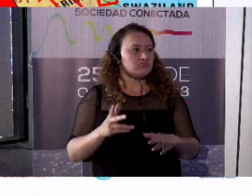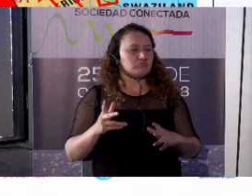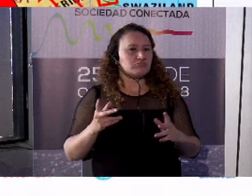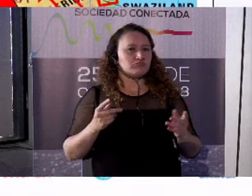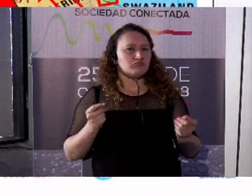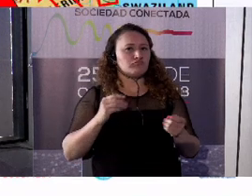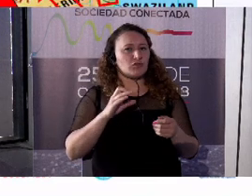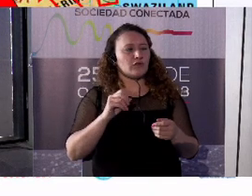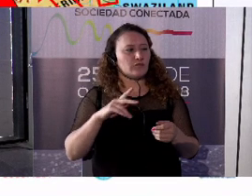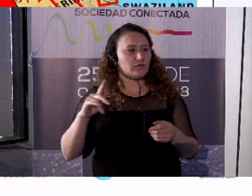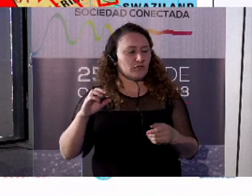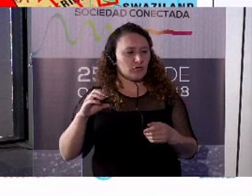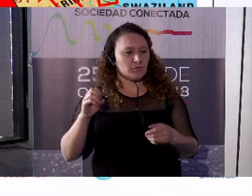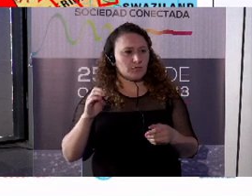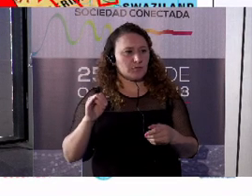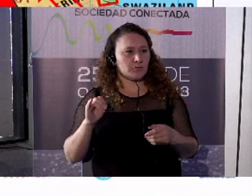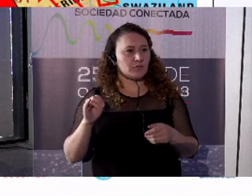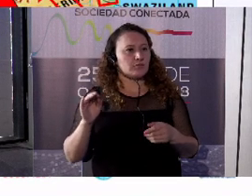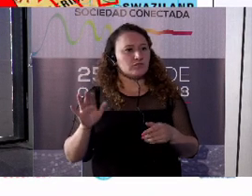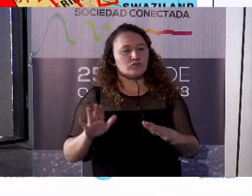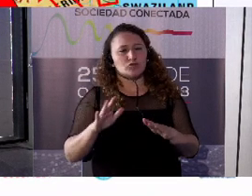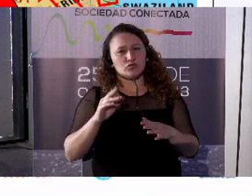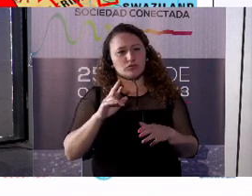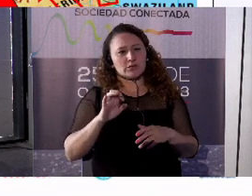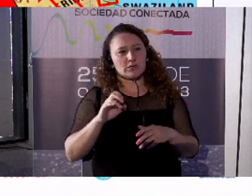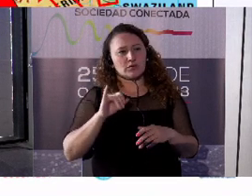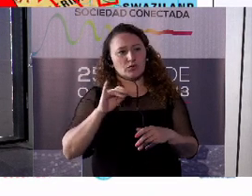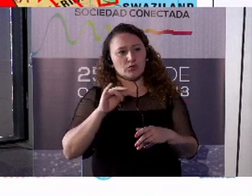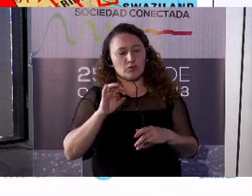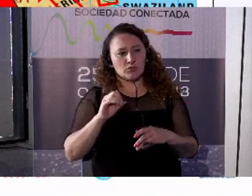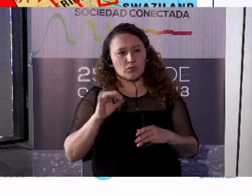com de Reino Unido y recientemente